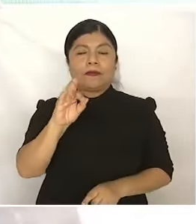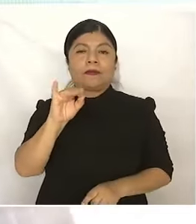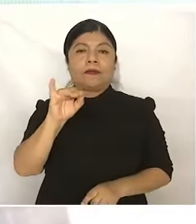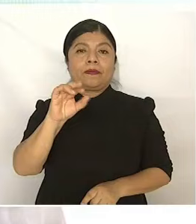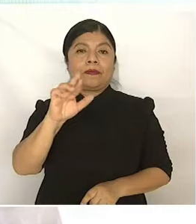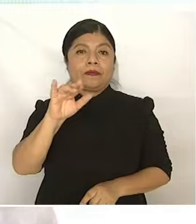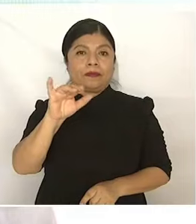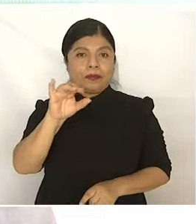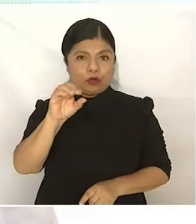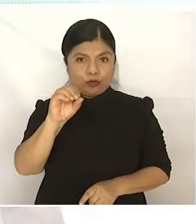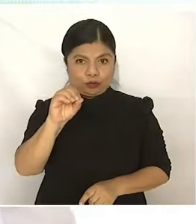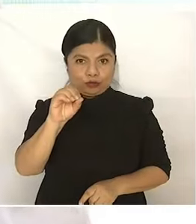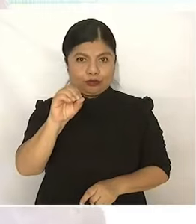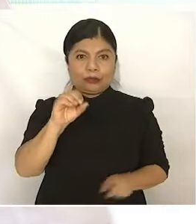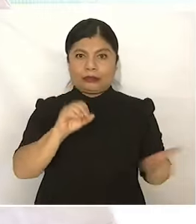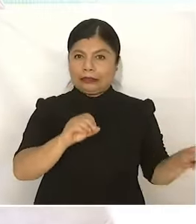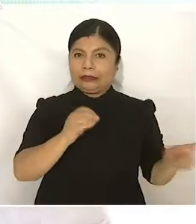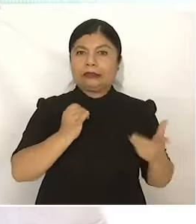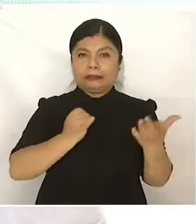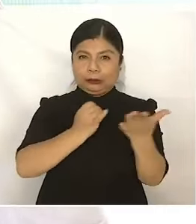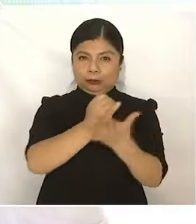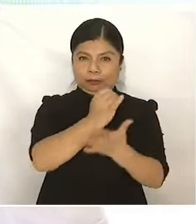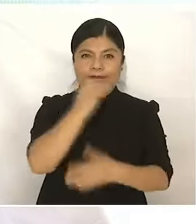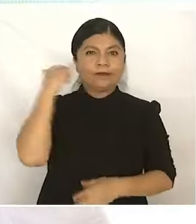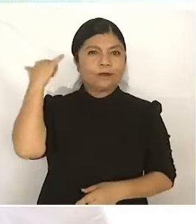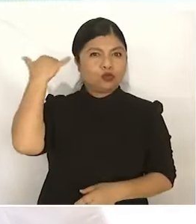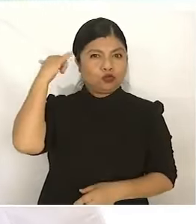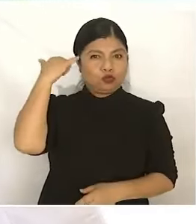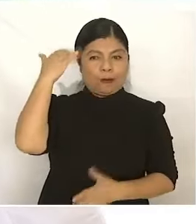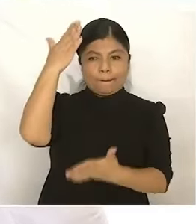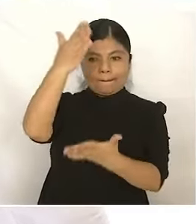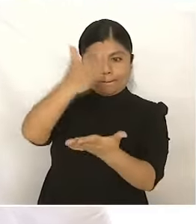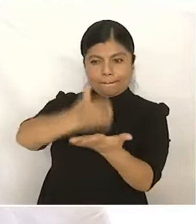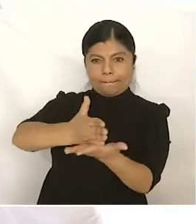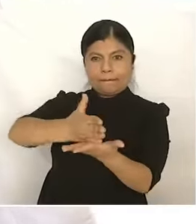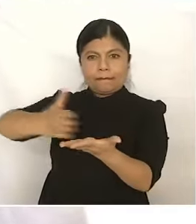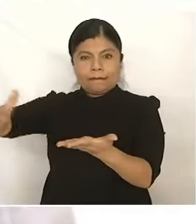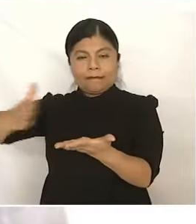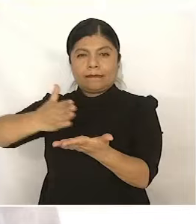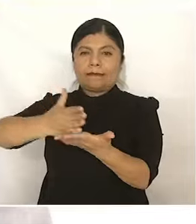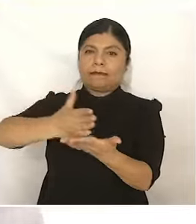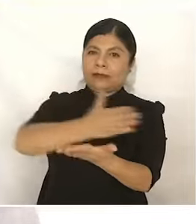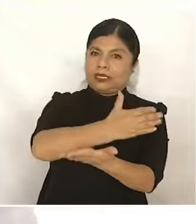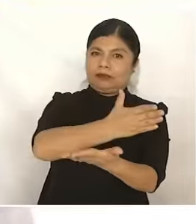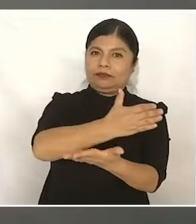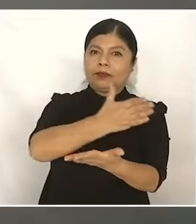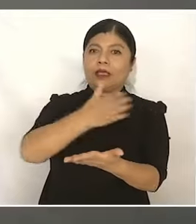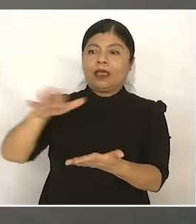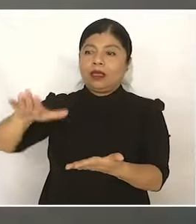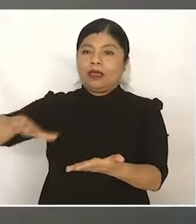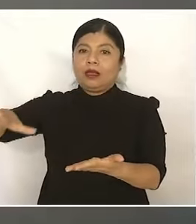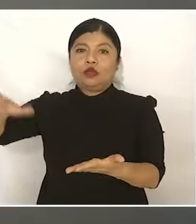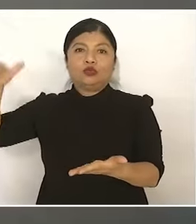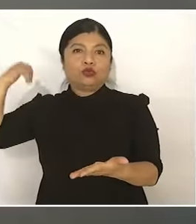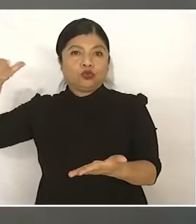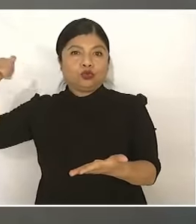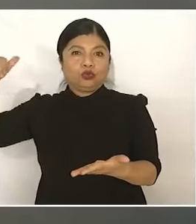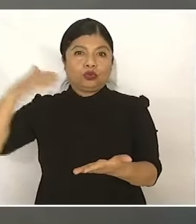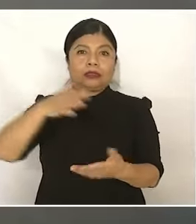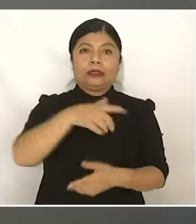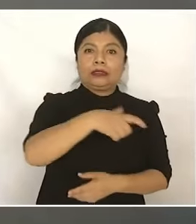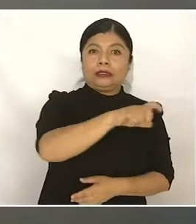separar una porción de Yucatán y convertir a Quintana Roo en un